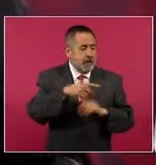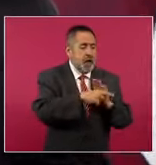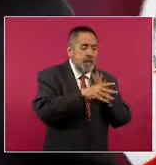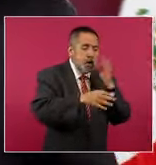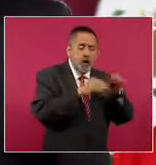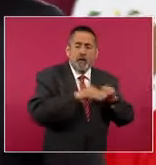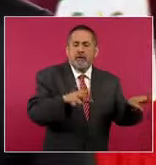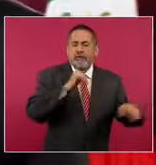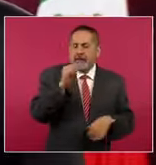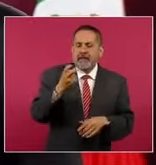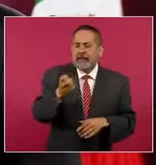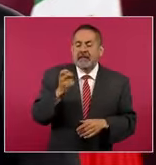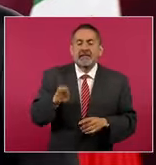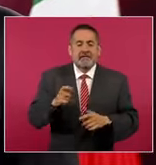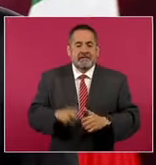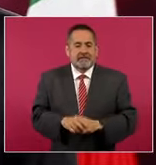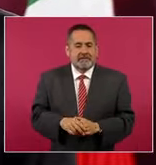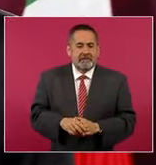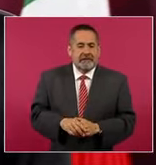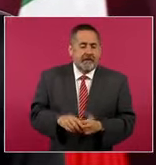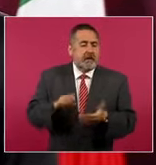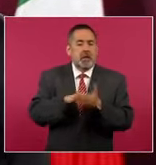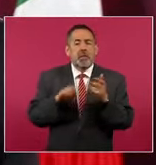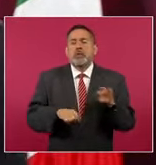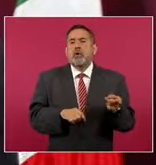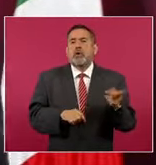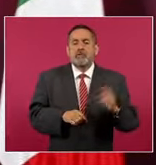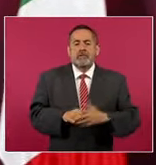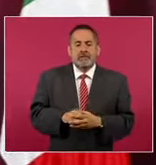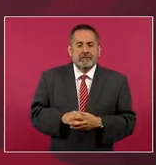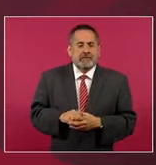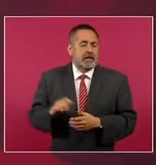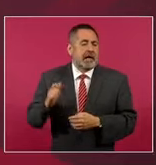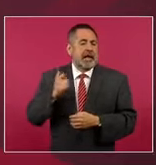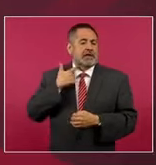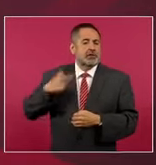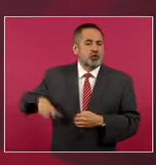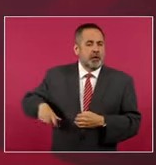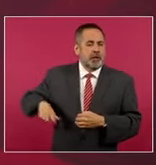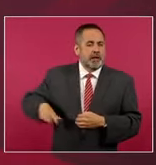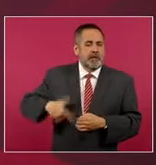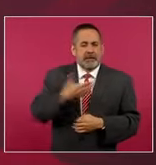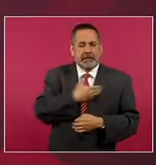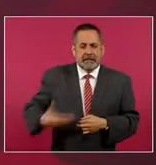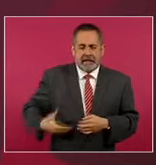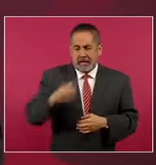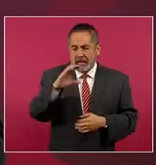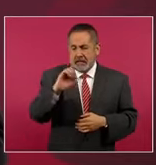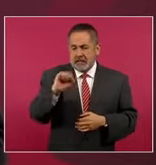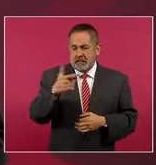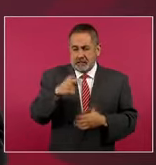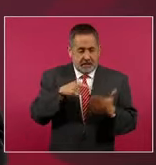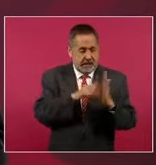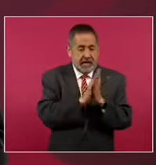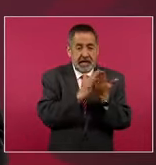periódicos, de que cuando gobernó Salinas, modificó el Código